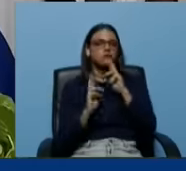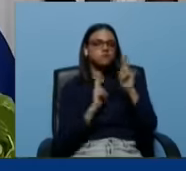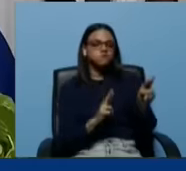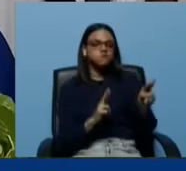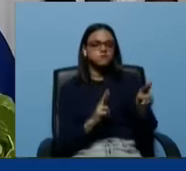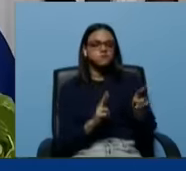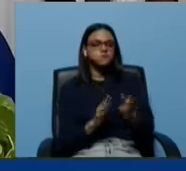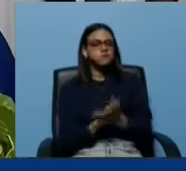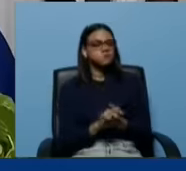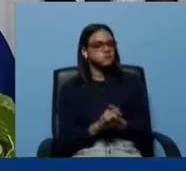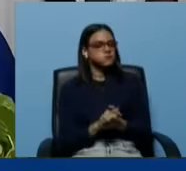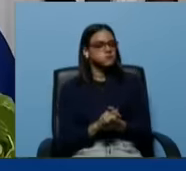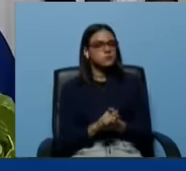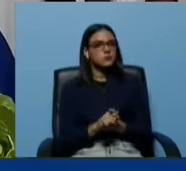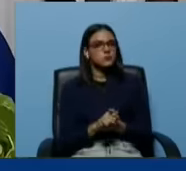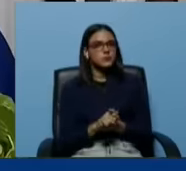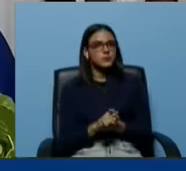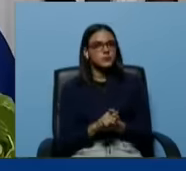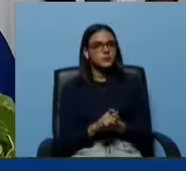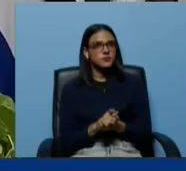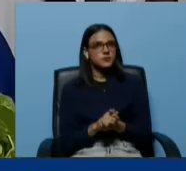que